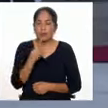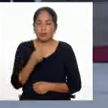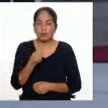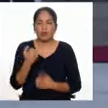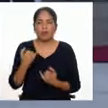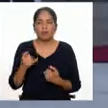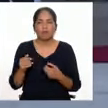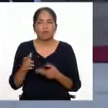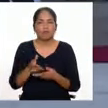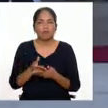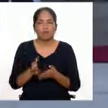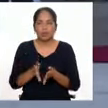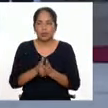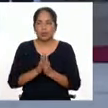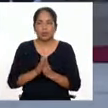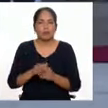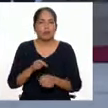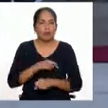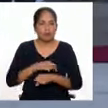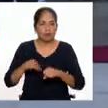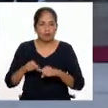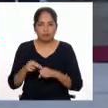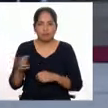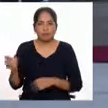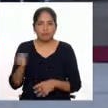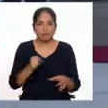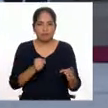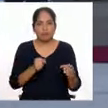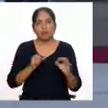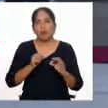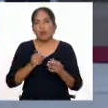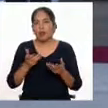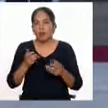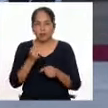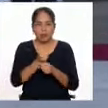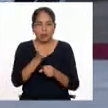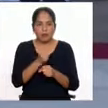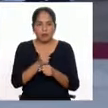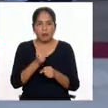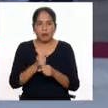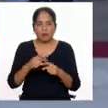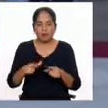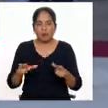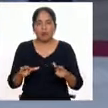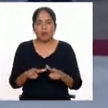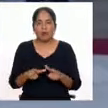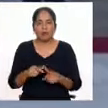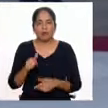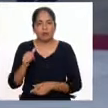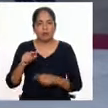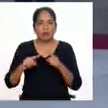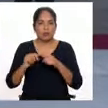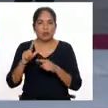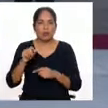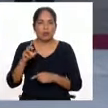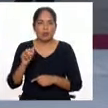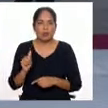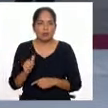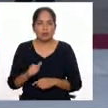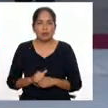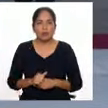los especialistas para que atiendan a toda la población de Atalaya, como aquellos que requieran venir de